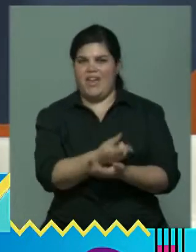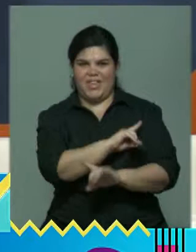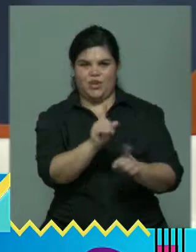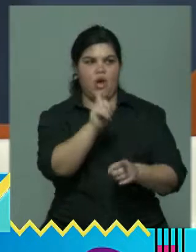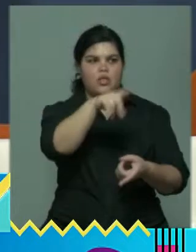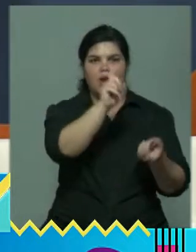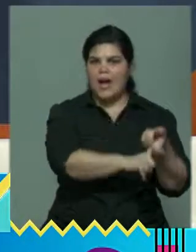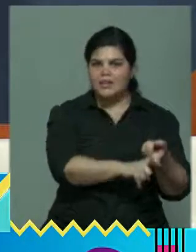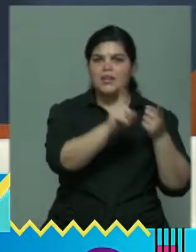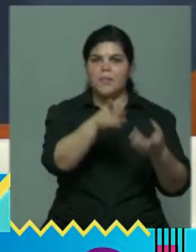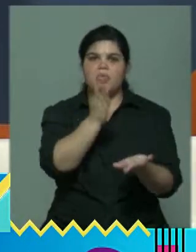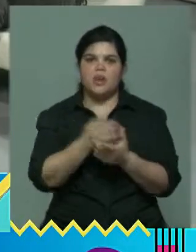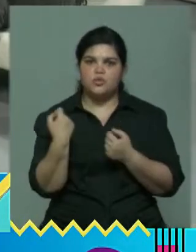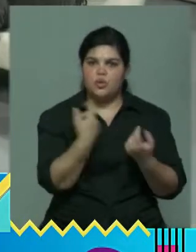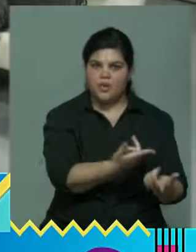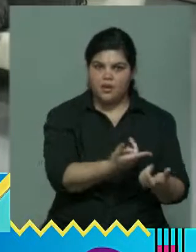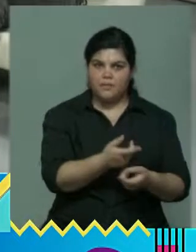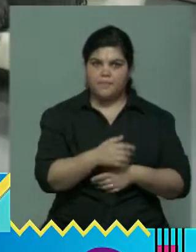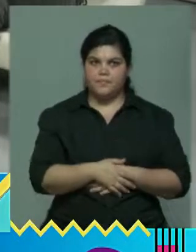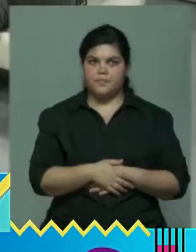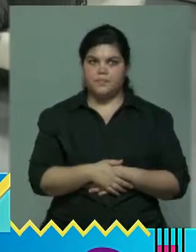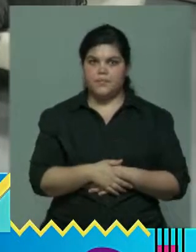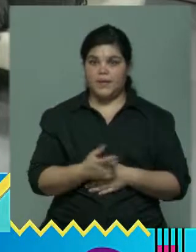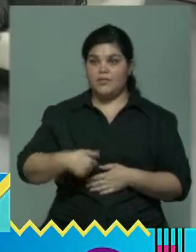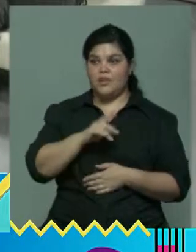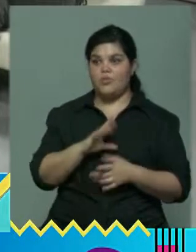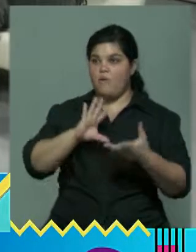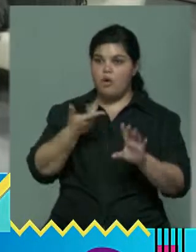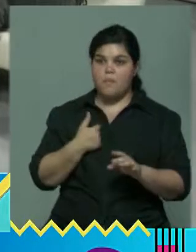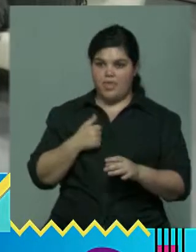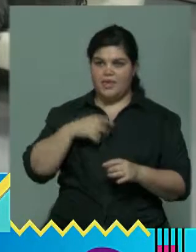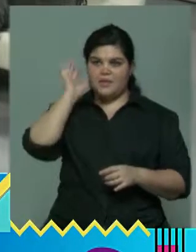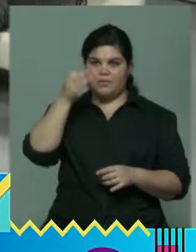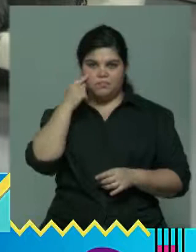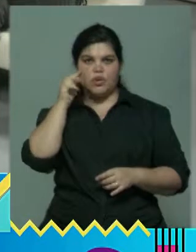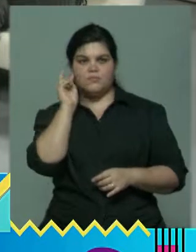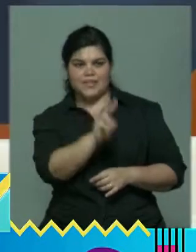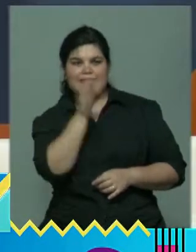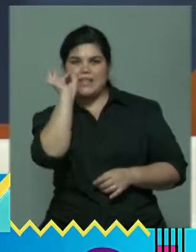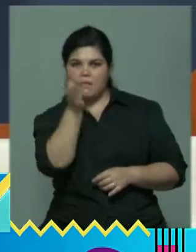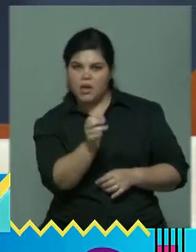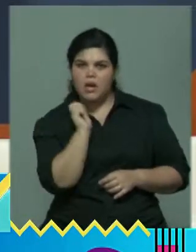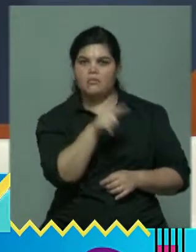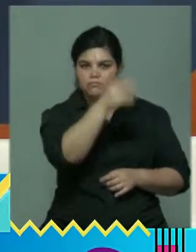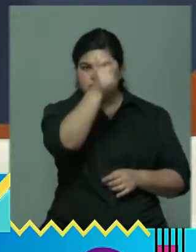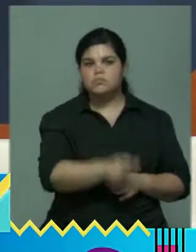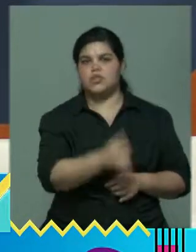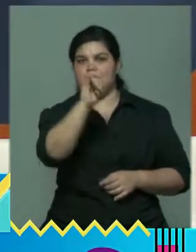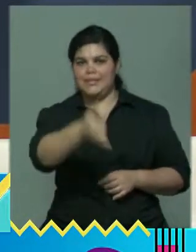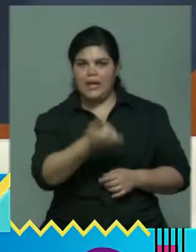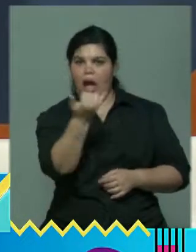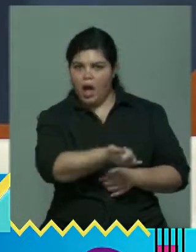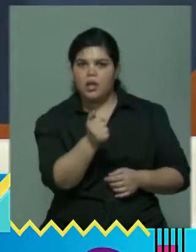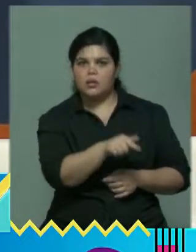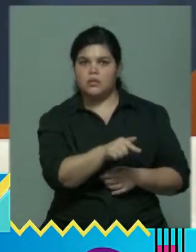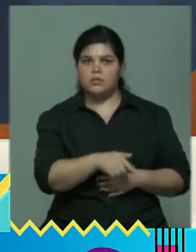o no. Claro, un tema también de visibilización, digamos, estamos acá, digamos, no, y se visibilizó somos personas. A nivel mediático, de una forma, digamos, si podemos plantear que